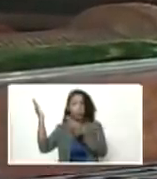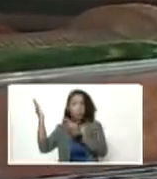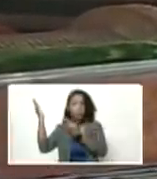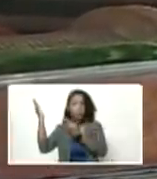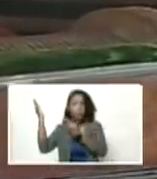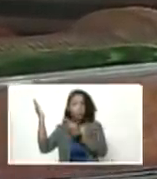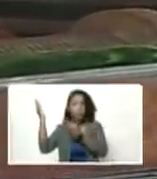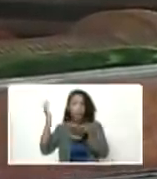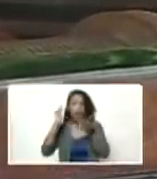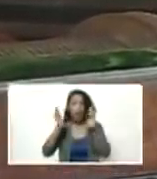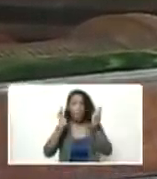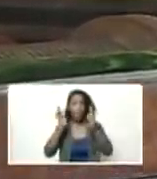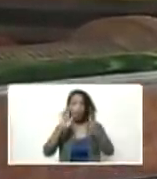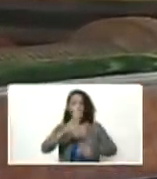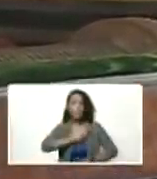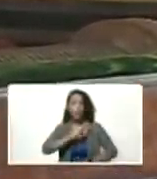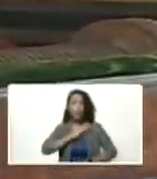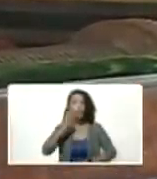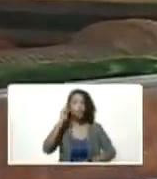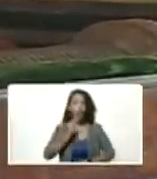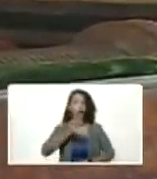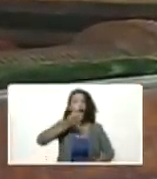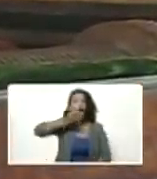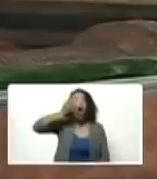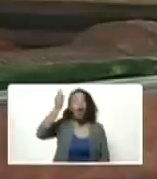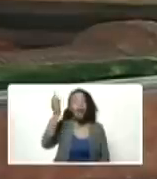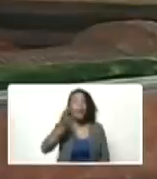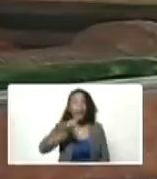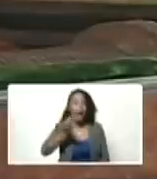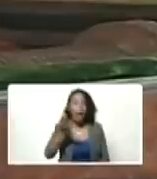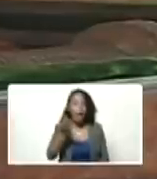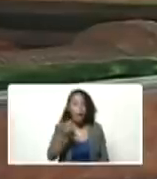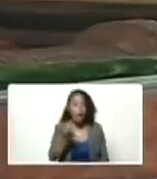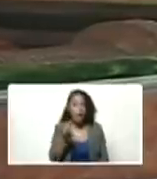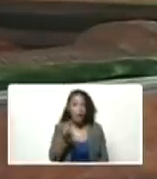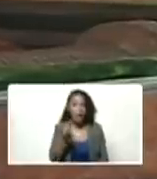Las pistolas originales,